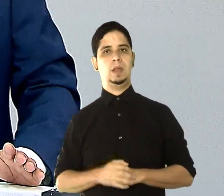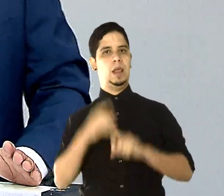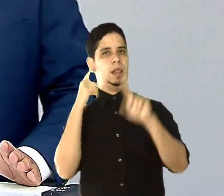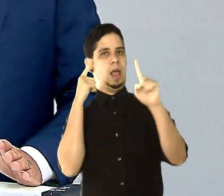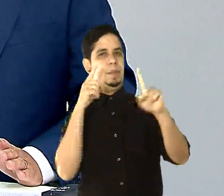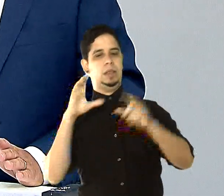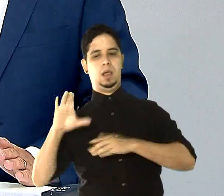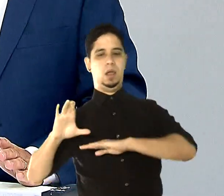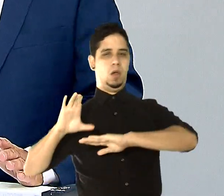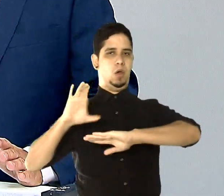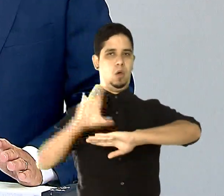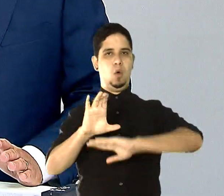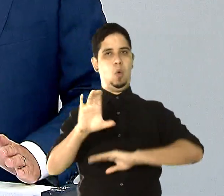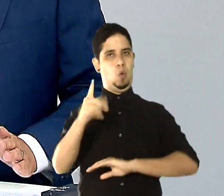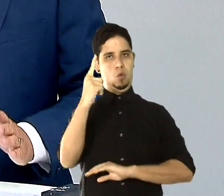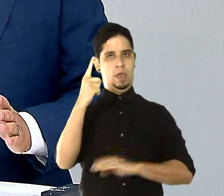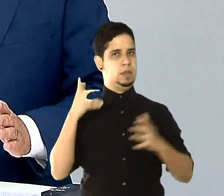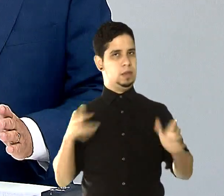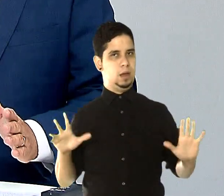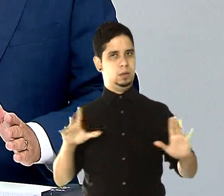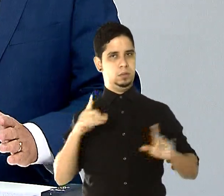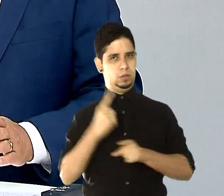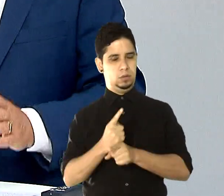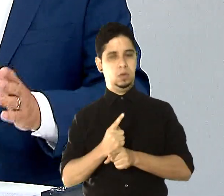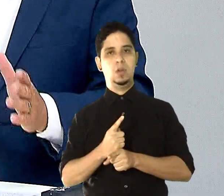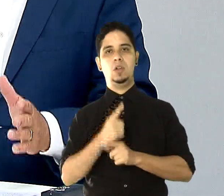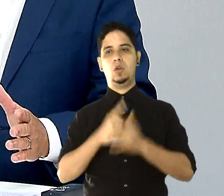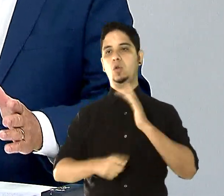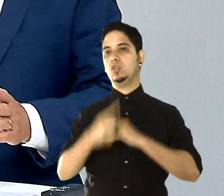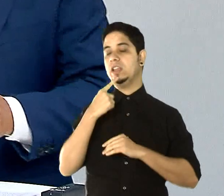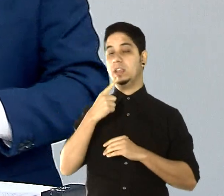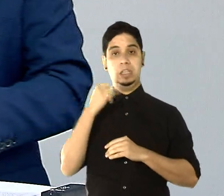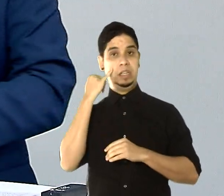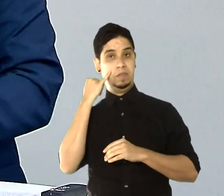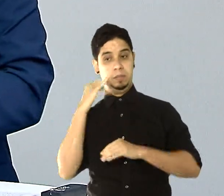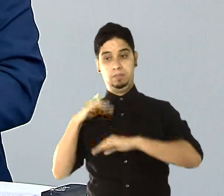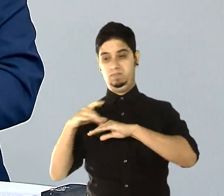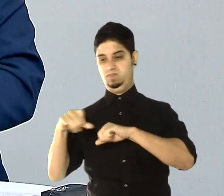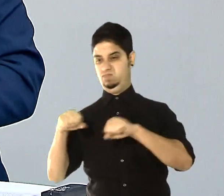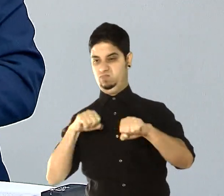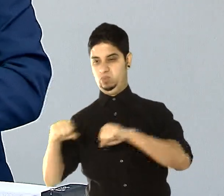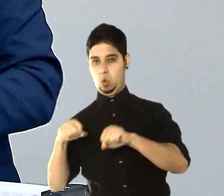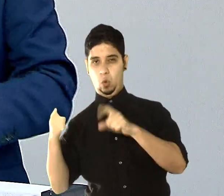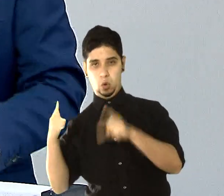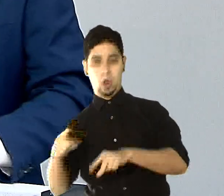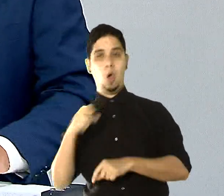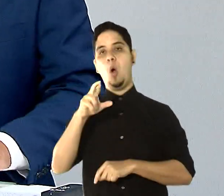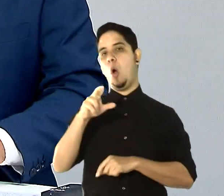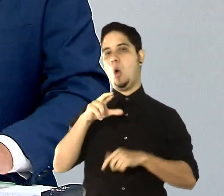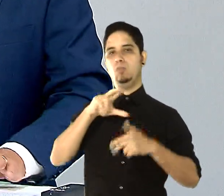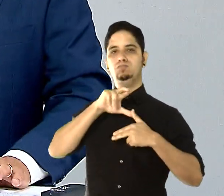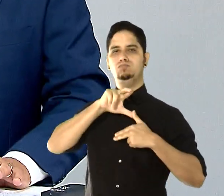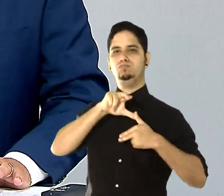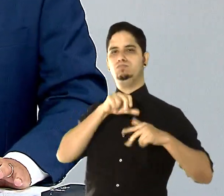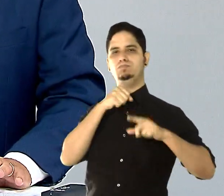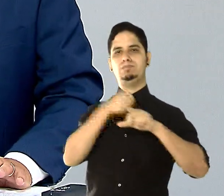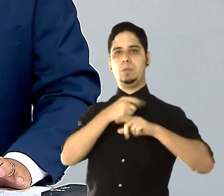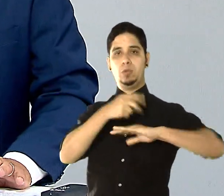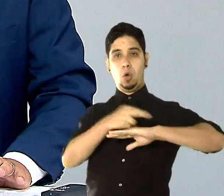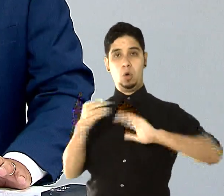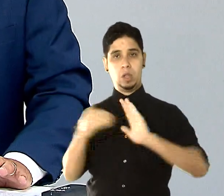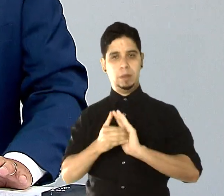que si ocurre pues lo que usted ha señalado, otro terremoto, otro huracán, pues en teoría que eso